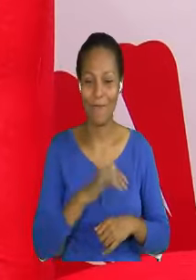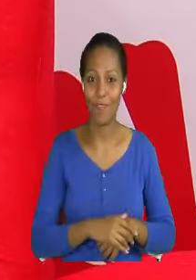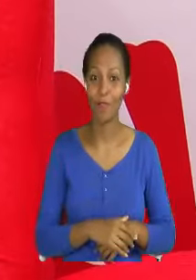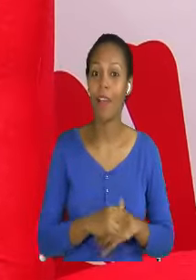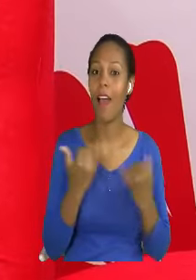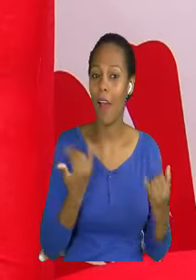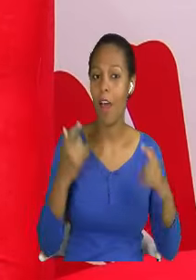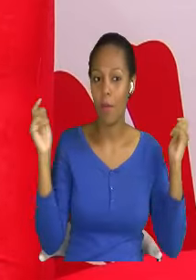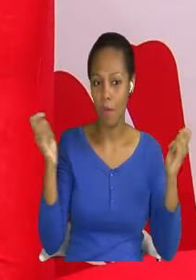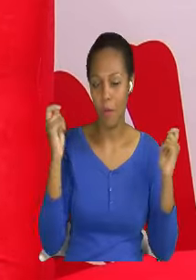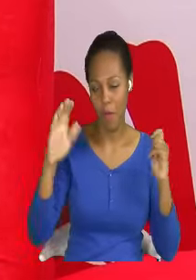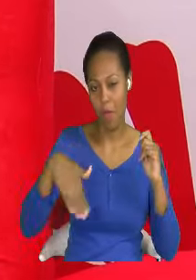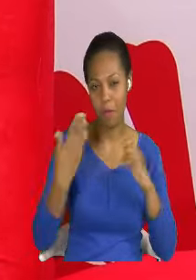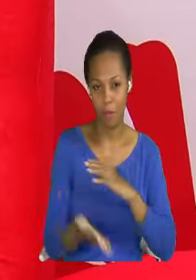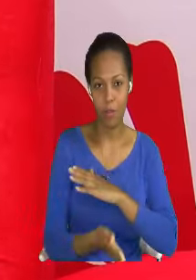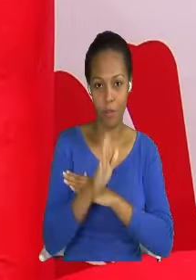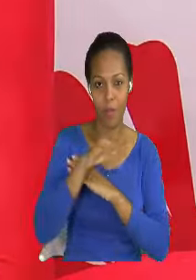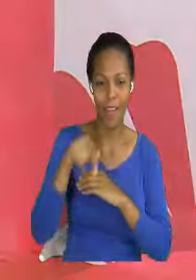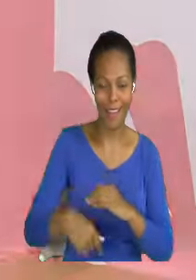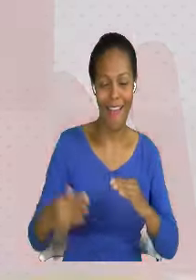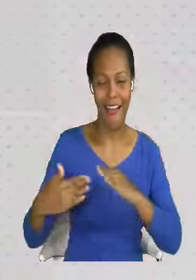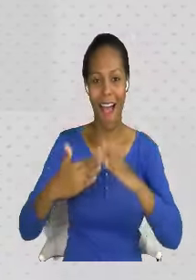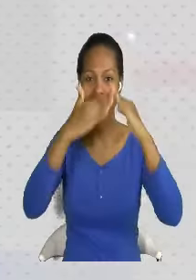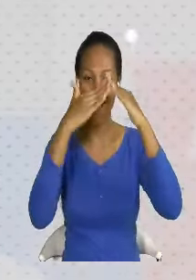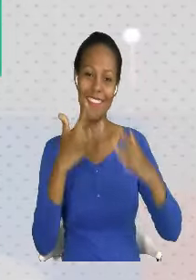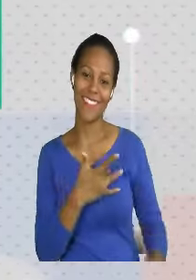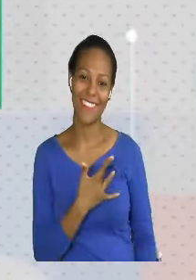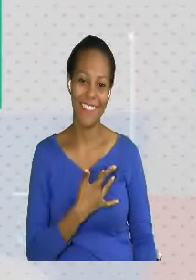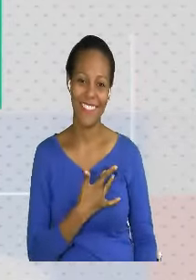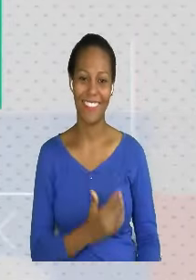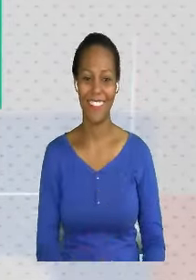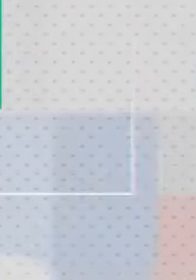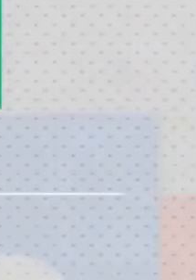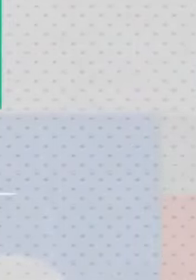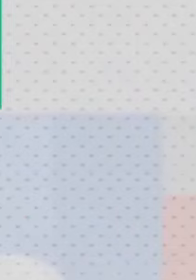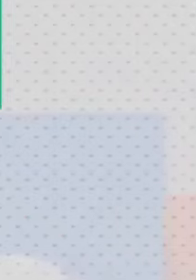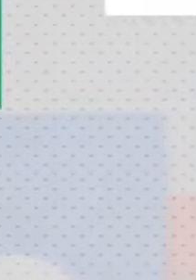primera pausa y ya volvemos aquí a En Casa.